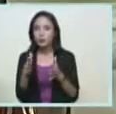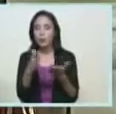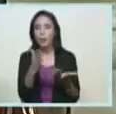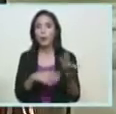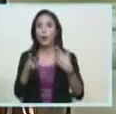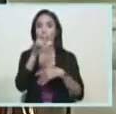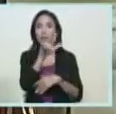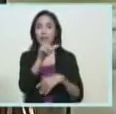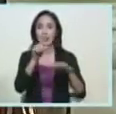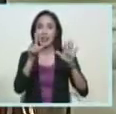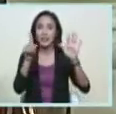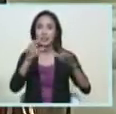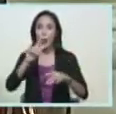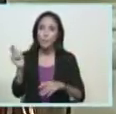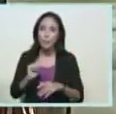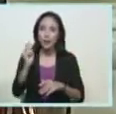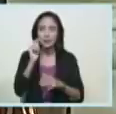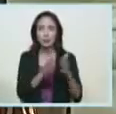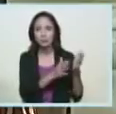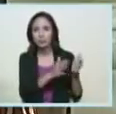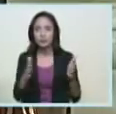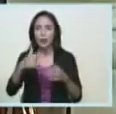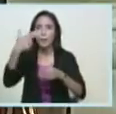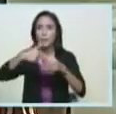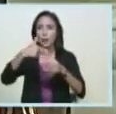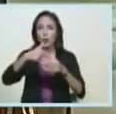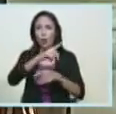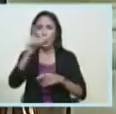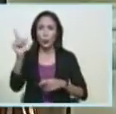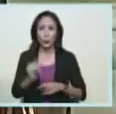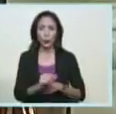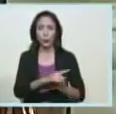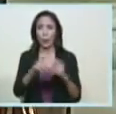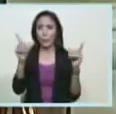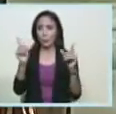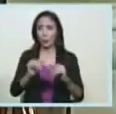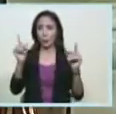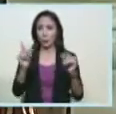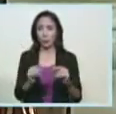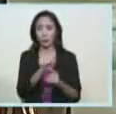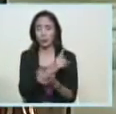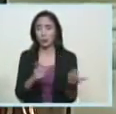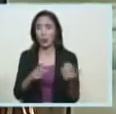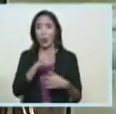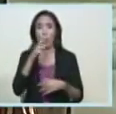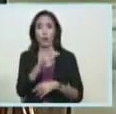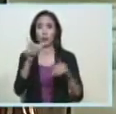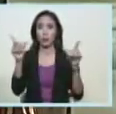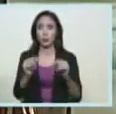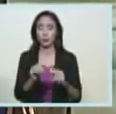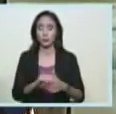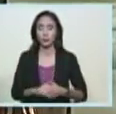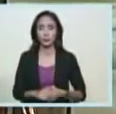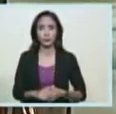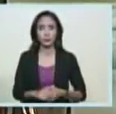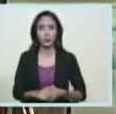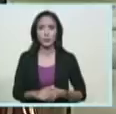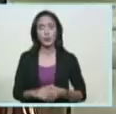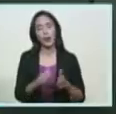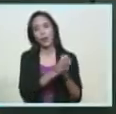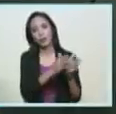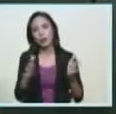36 meses de los más bajos precios petroleros de 100 años y del periodo más